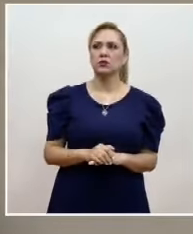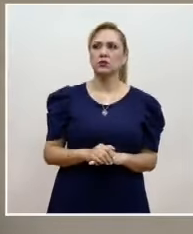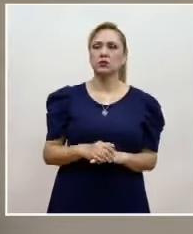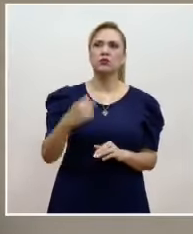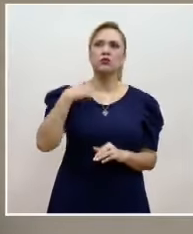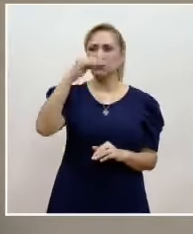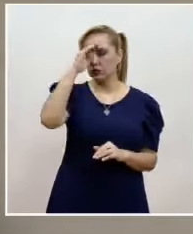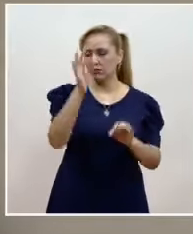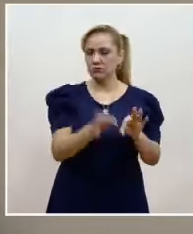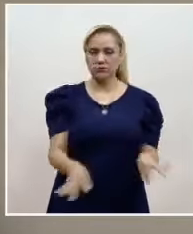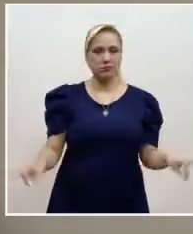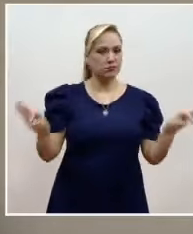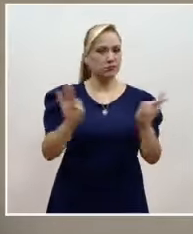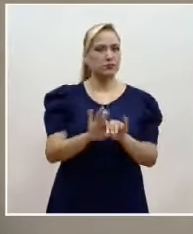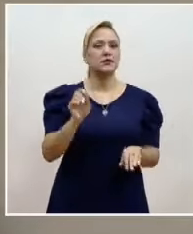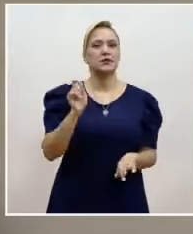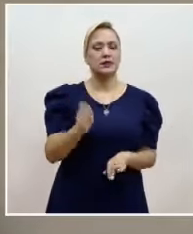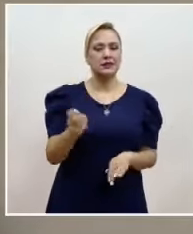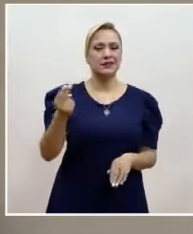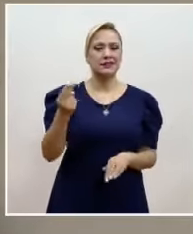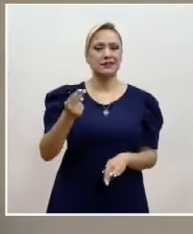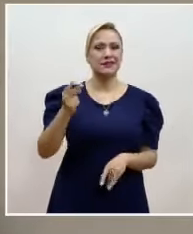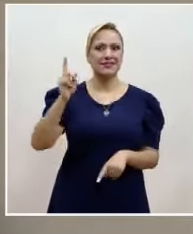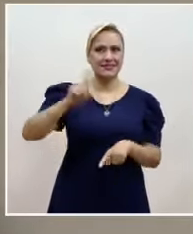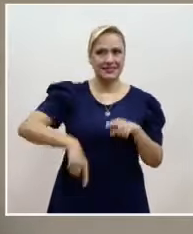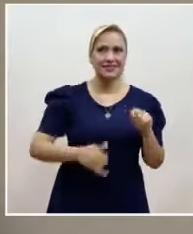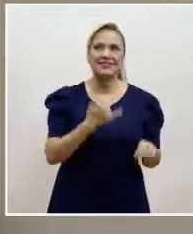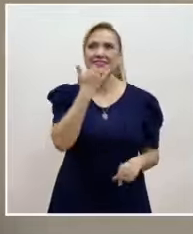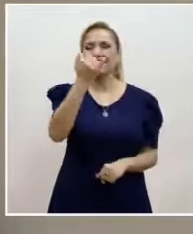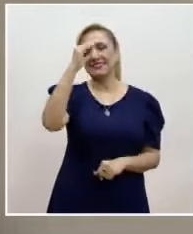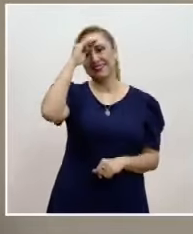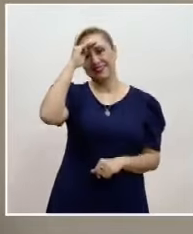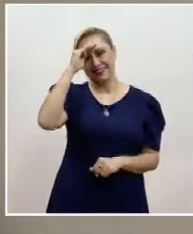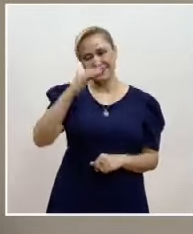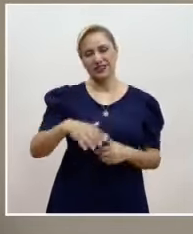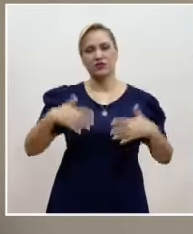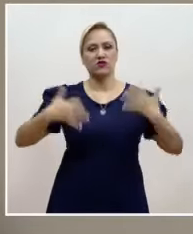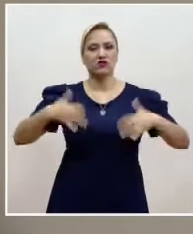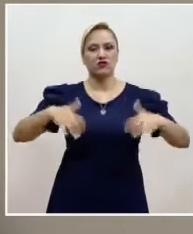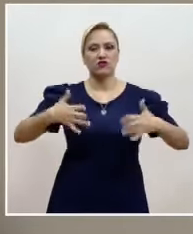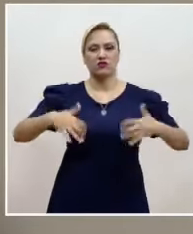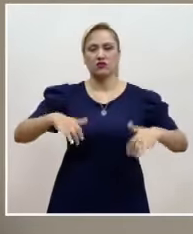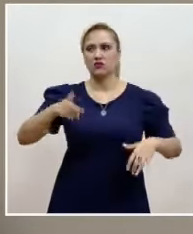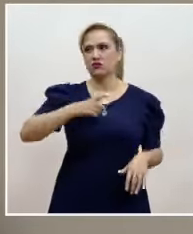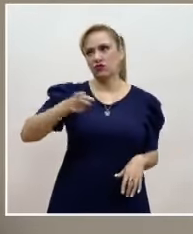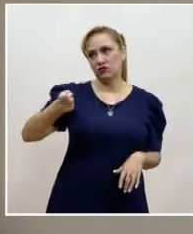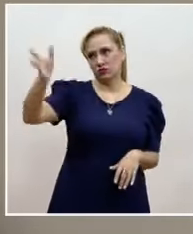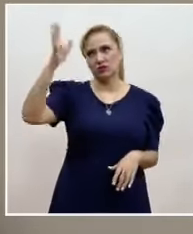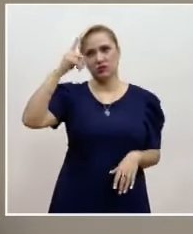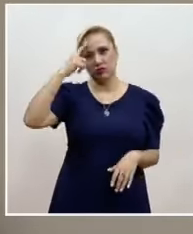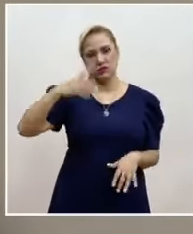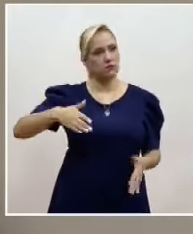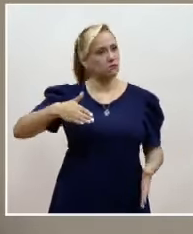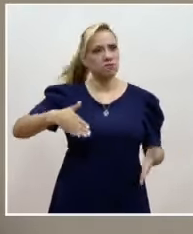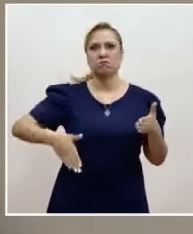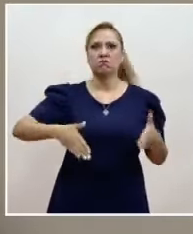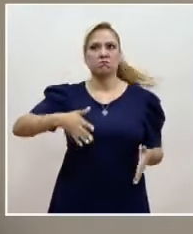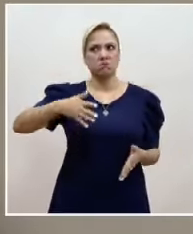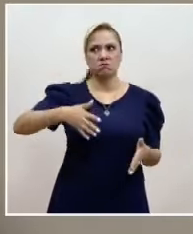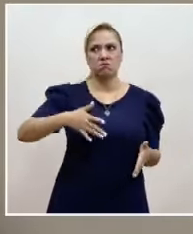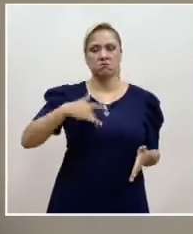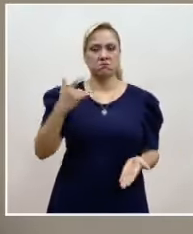creo que lo más importante es erradicar mitos, ¿no? Esto de las máquinas tienen conciencia y aprenden, ¿no? O sea, ahorita hasta la fecha,